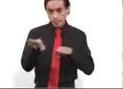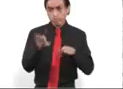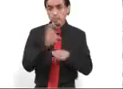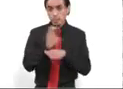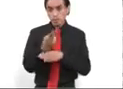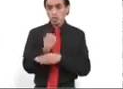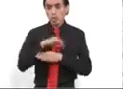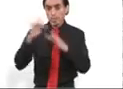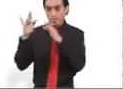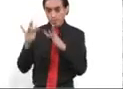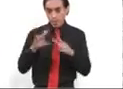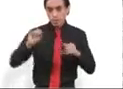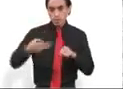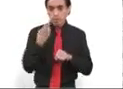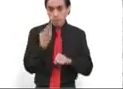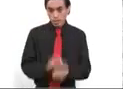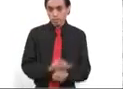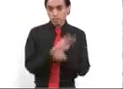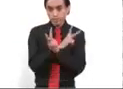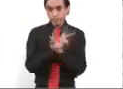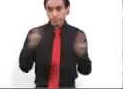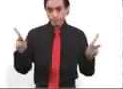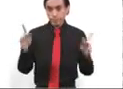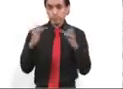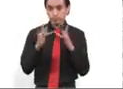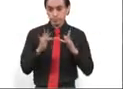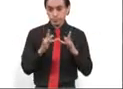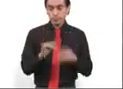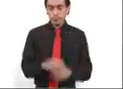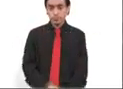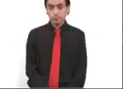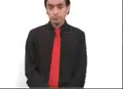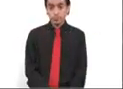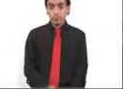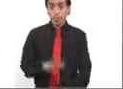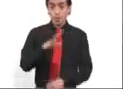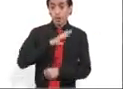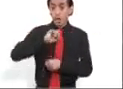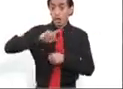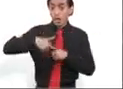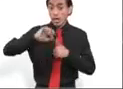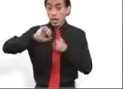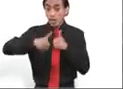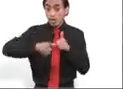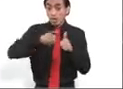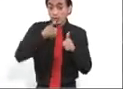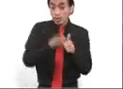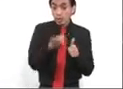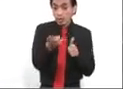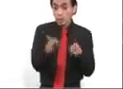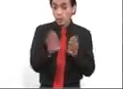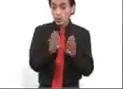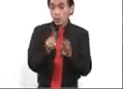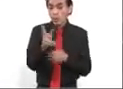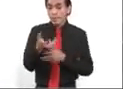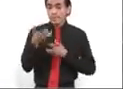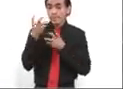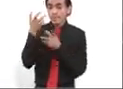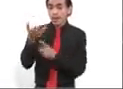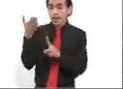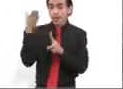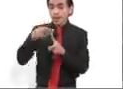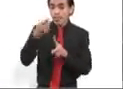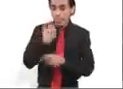ahí en contacto con Secretaría de Educación Pública. ¿Hay un respaldo, por así decirlo, hacia sus aspiraciones en un futuro de parte de este